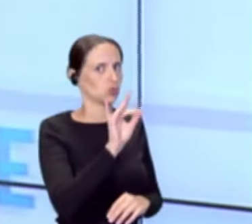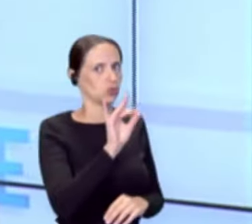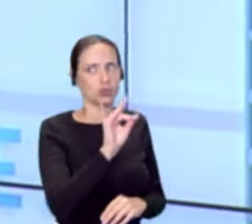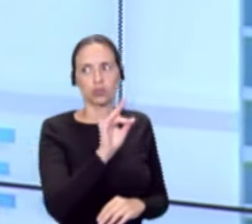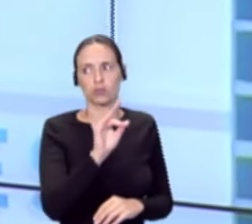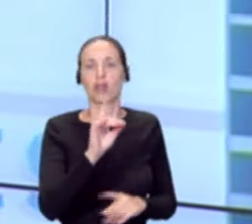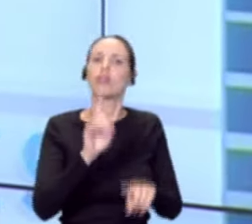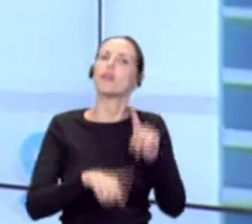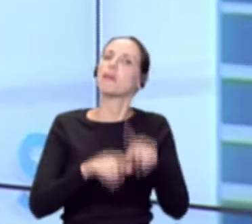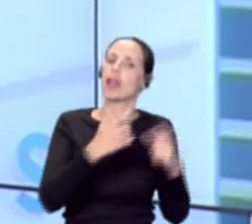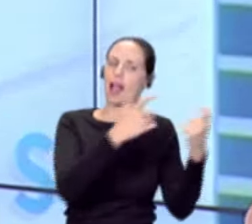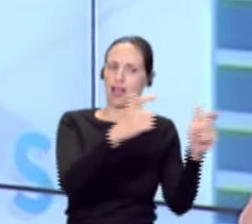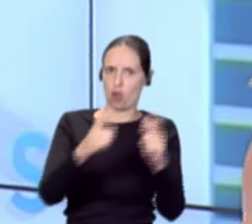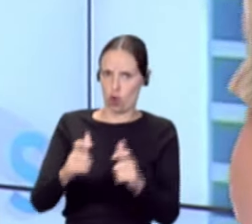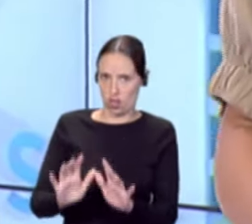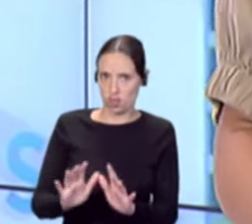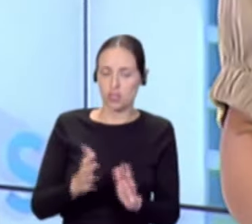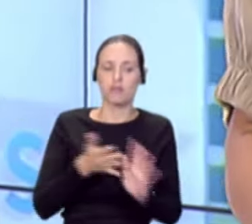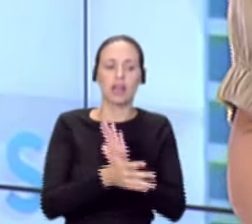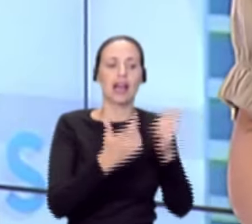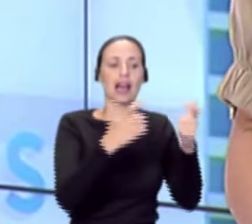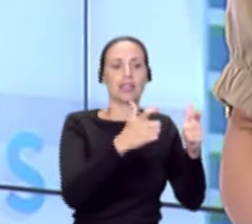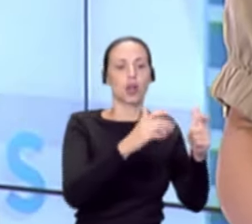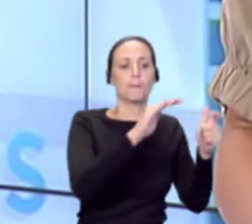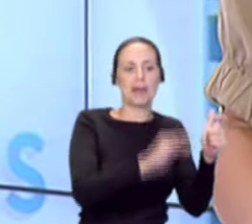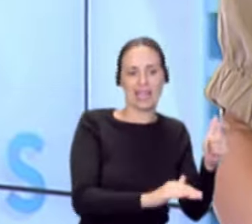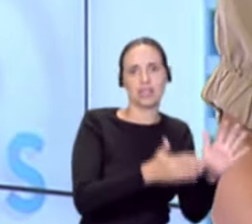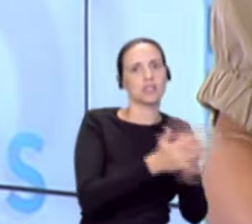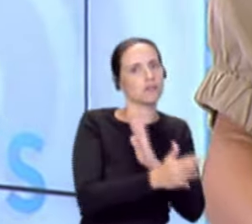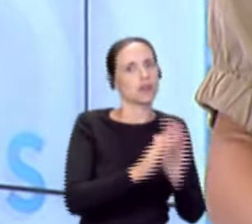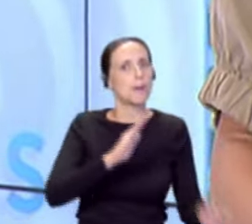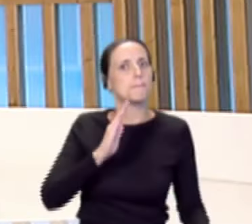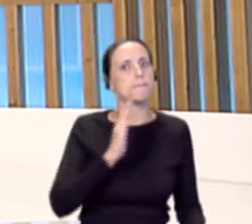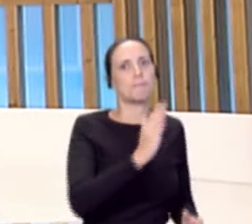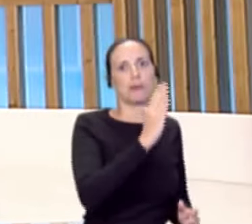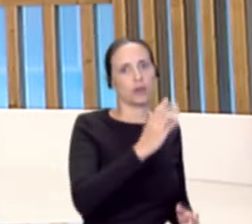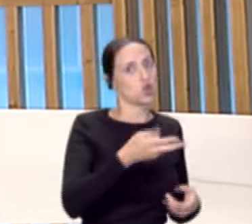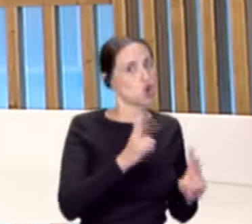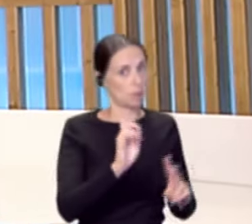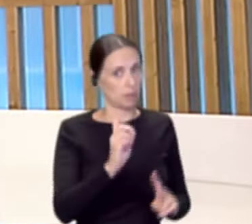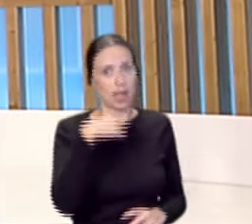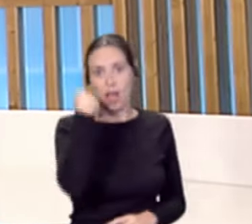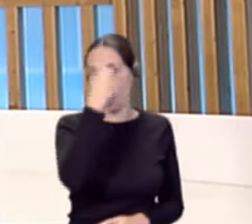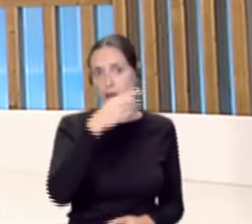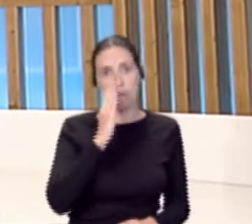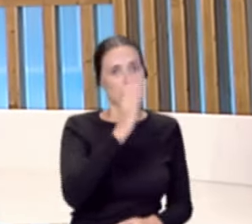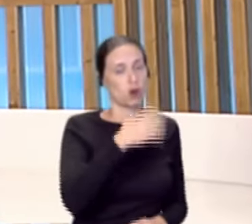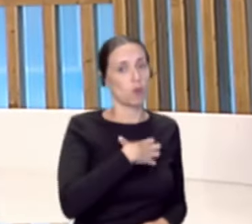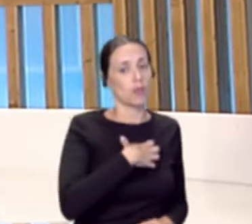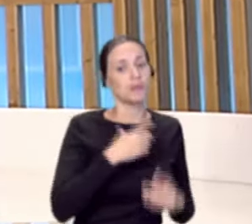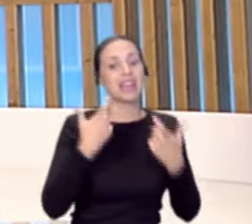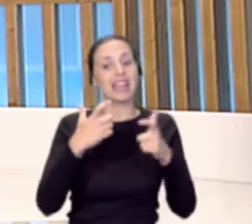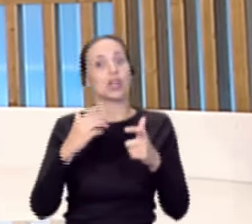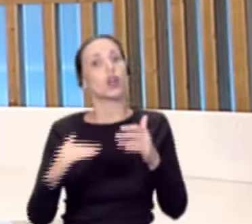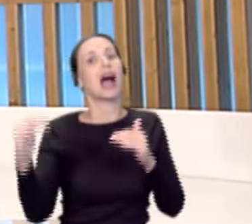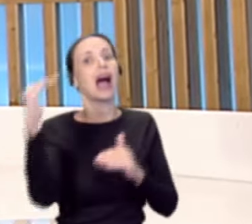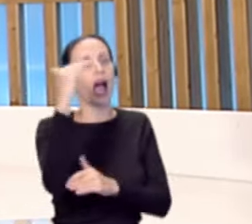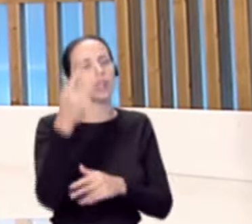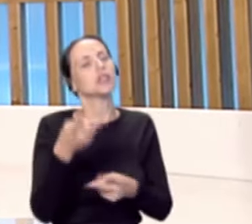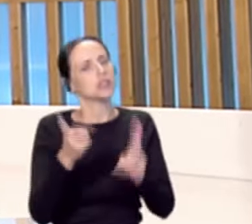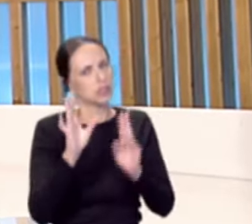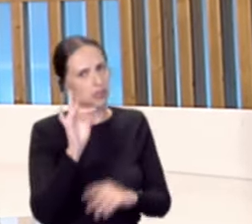por categorías. Ajá. Hasta las categorías más pequeñas que no permiten el golpeo en la cara, y hasta las categorías más altas que sí que lo